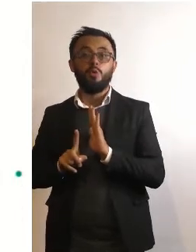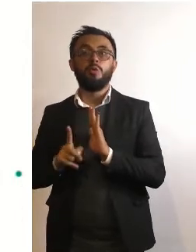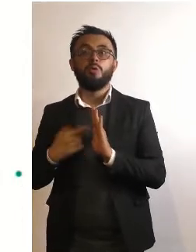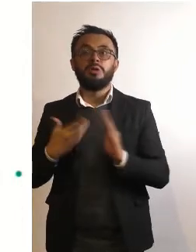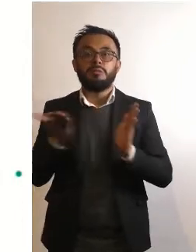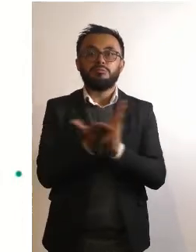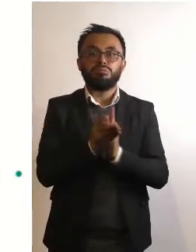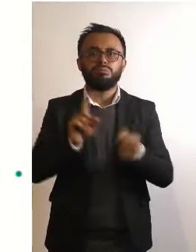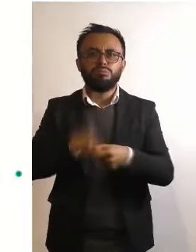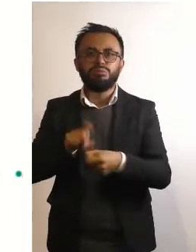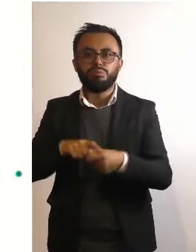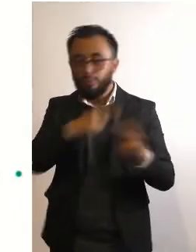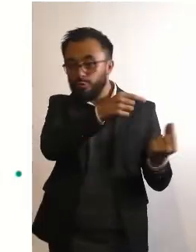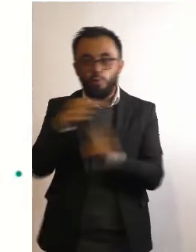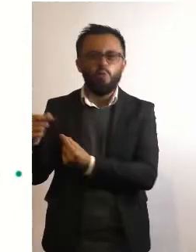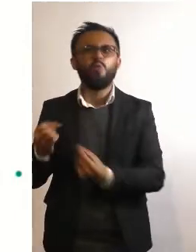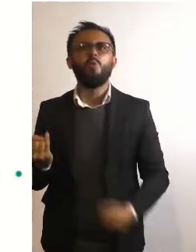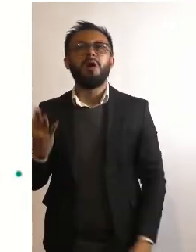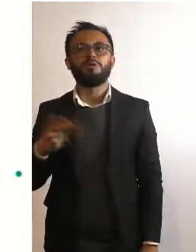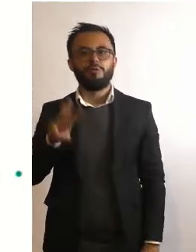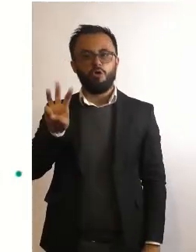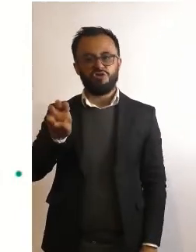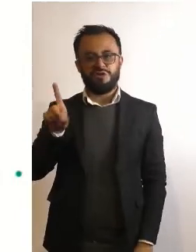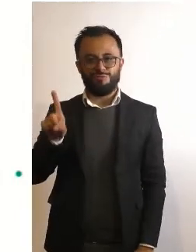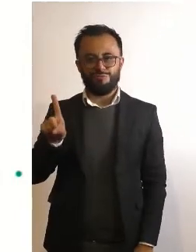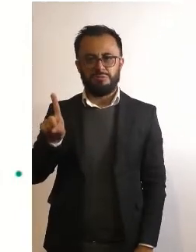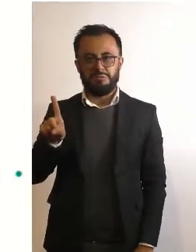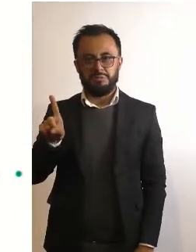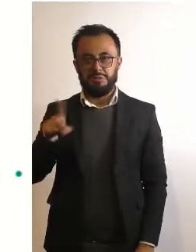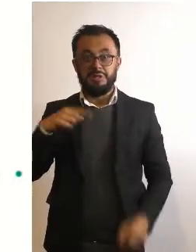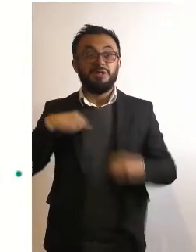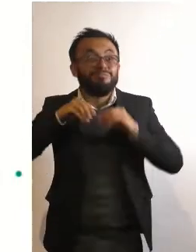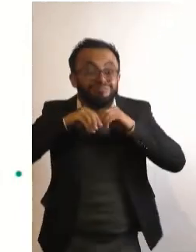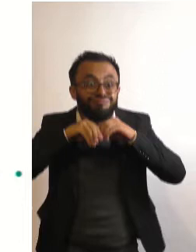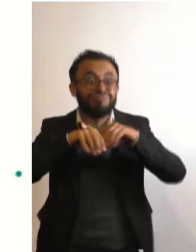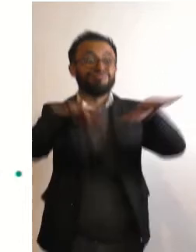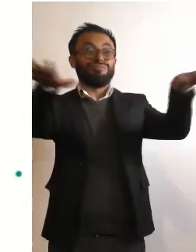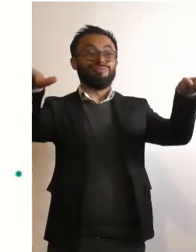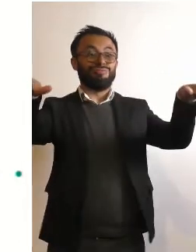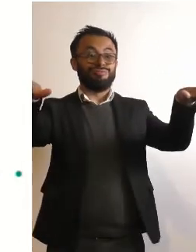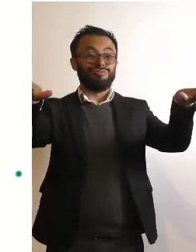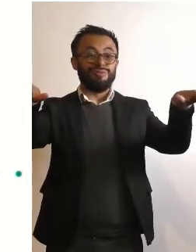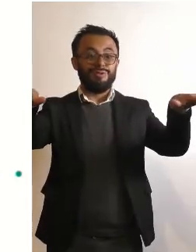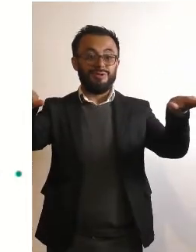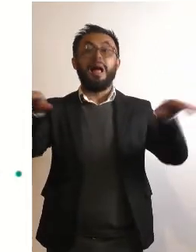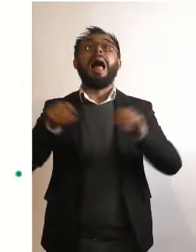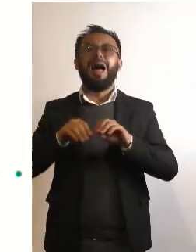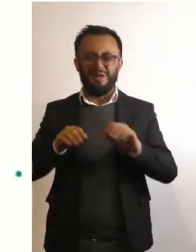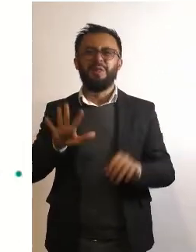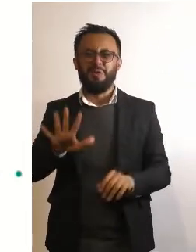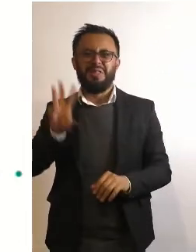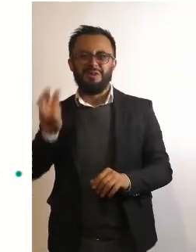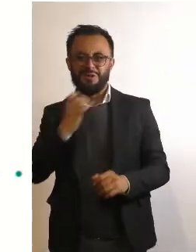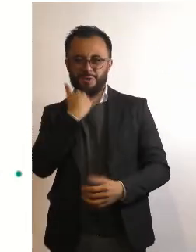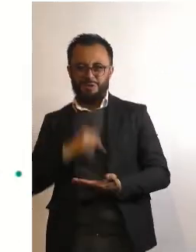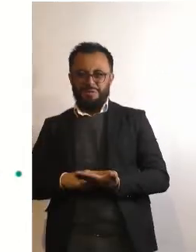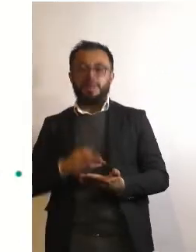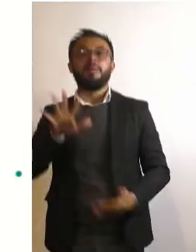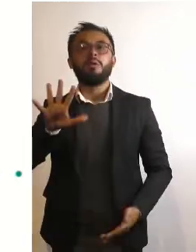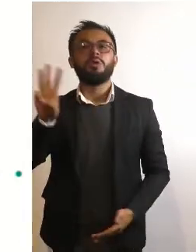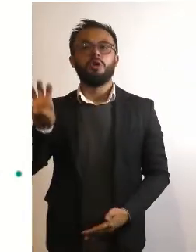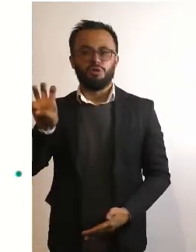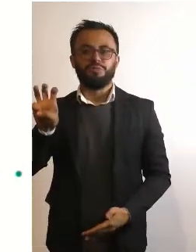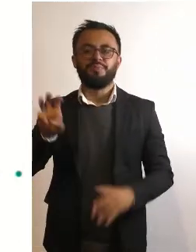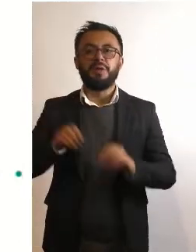gente. Y yo creo que es importante que lo promocionemos a nuestros estudiantes, porque nos ha ocurrido que